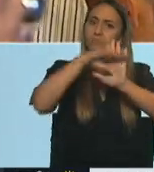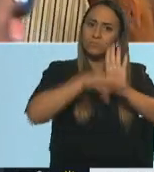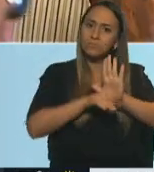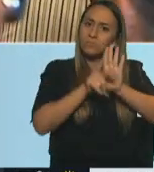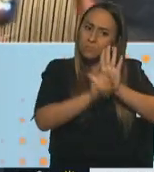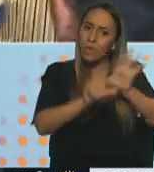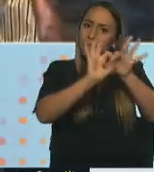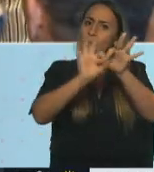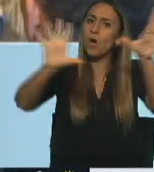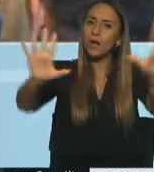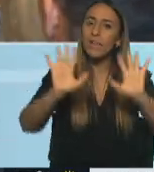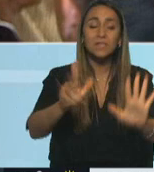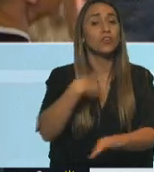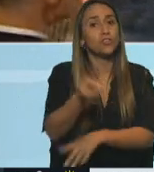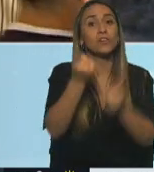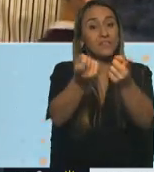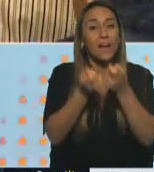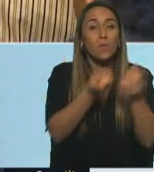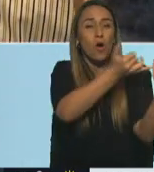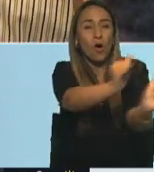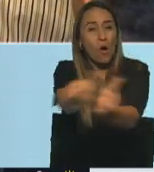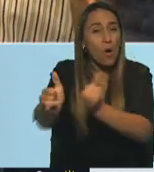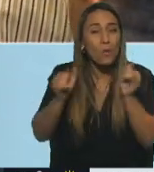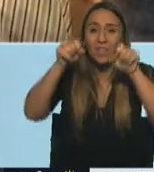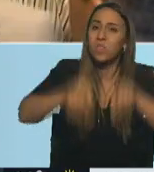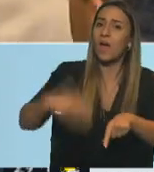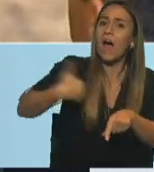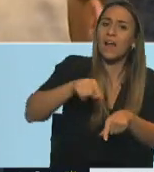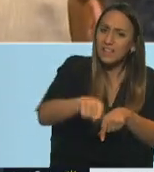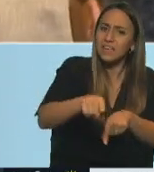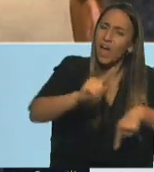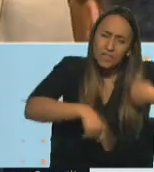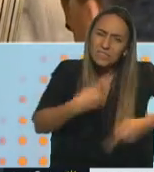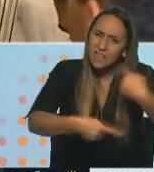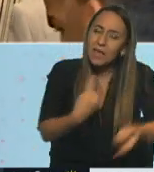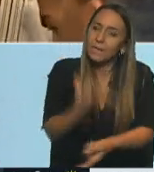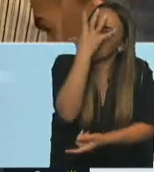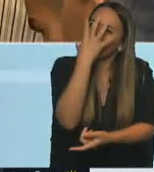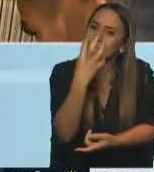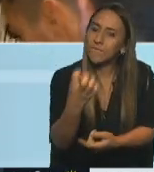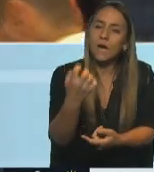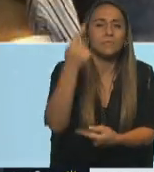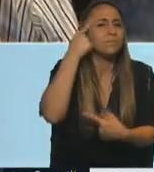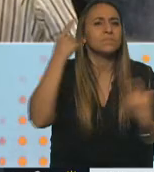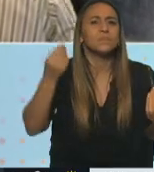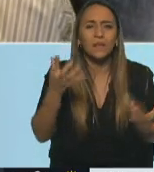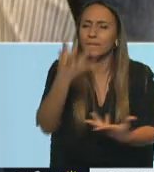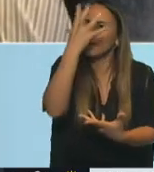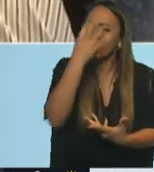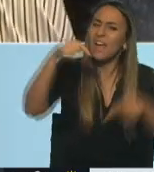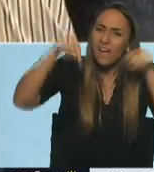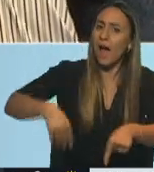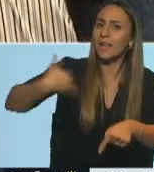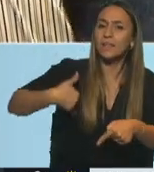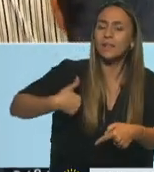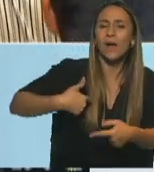necesitamos, que miles y miles de jóvenes de la Argentina sigan enamorándose de la idea de que este es un gran